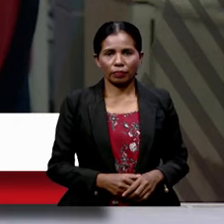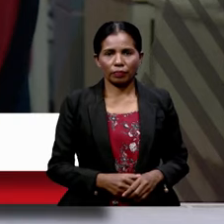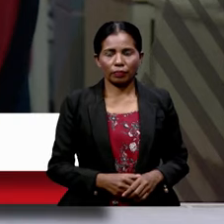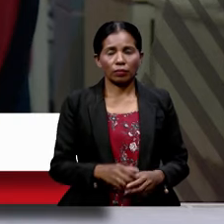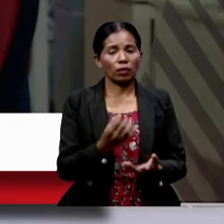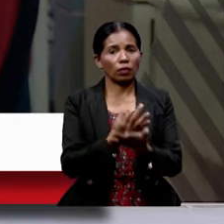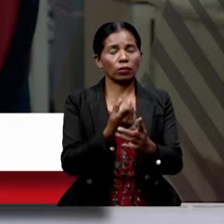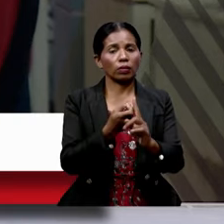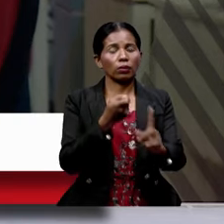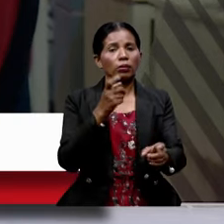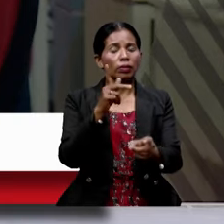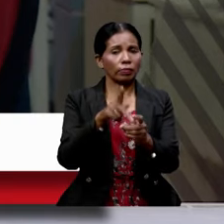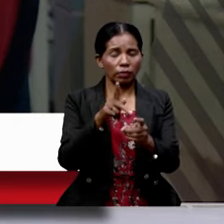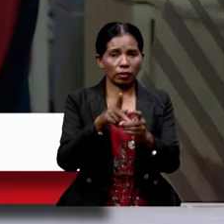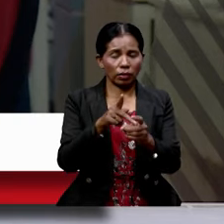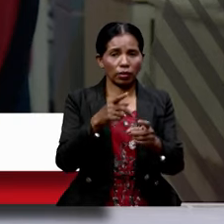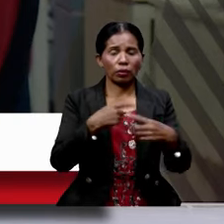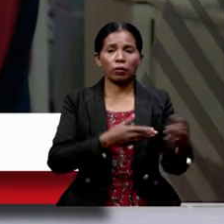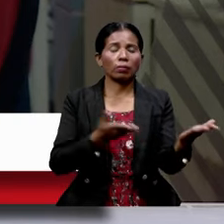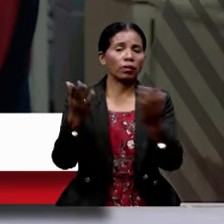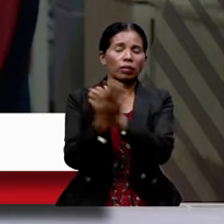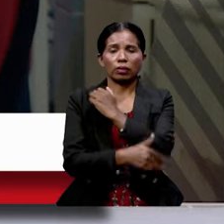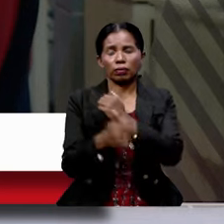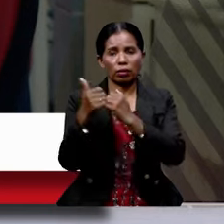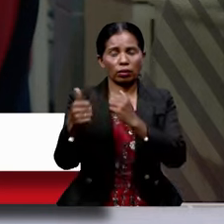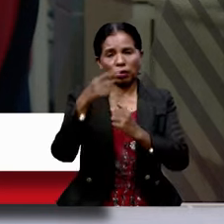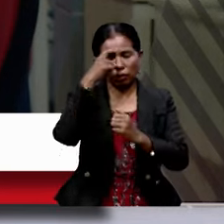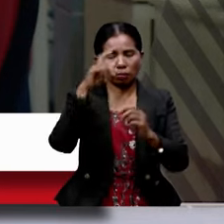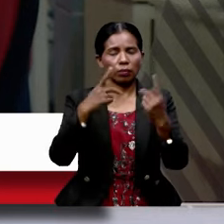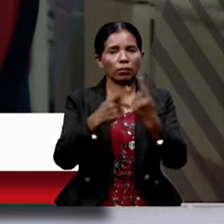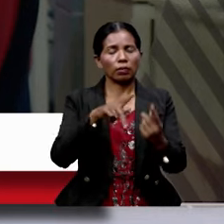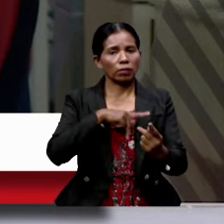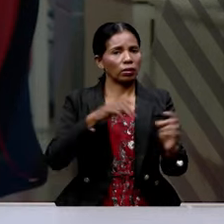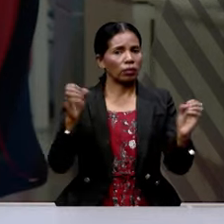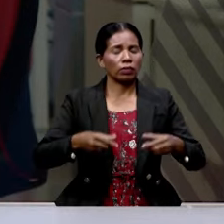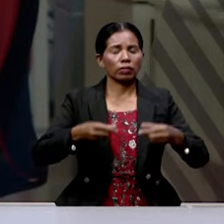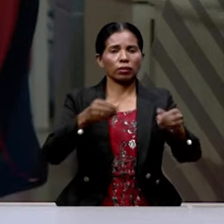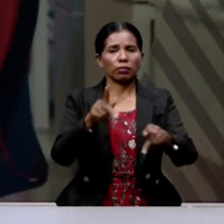Osang hosi fundo minerai mayoria barai liur tambah setor privado lafo servisu batimoruan.